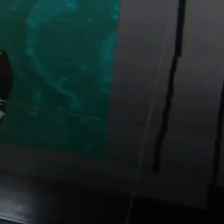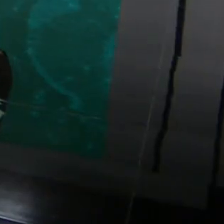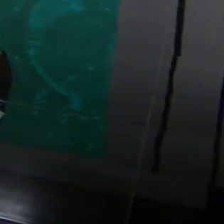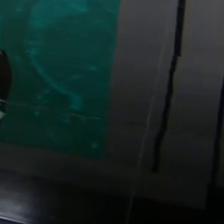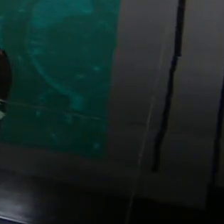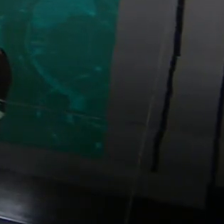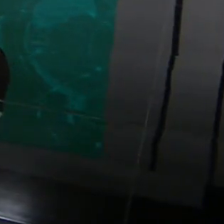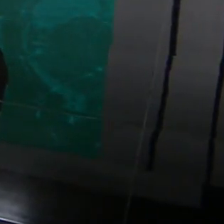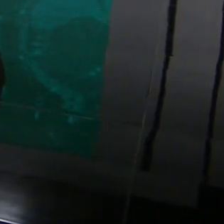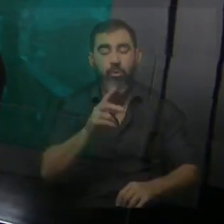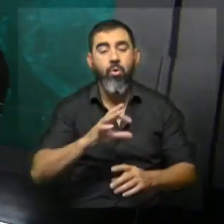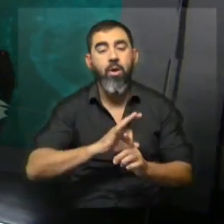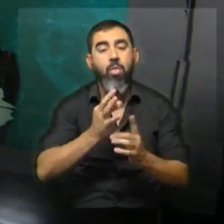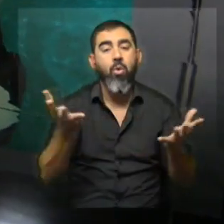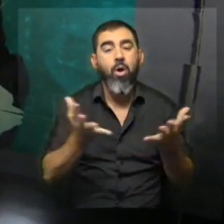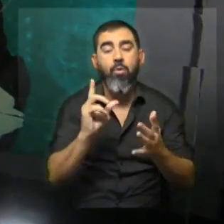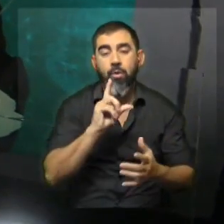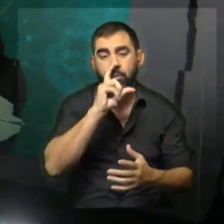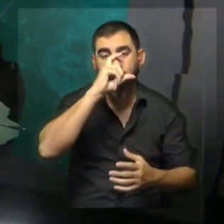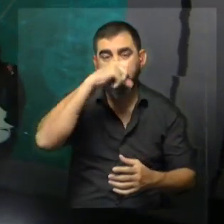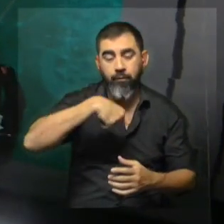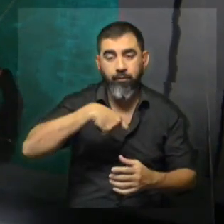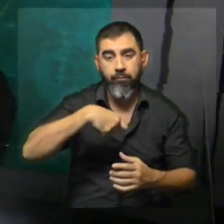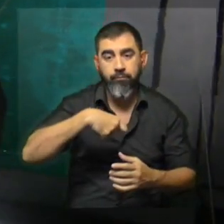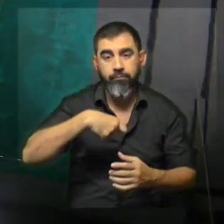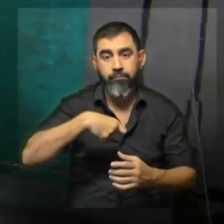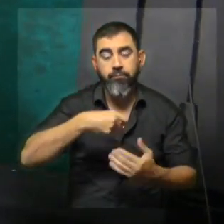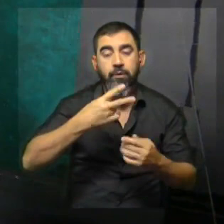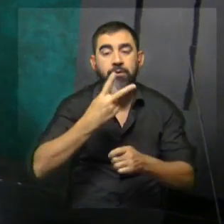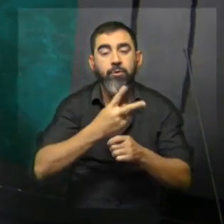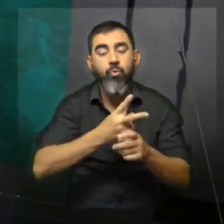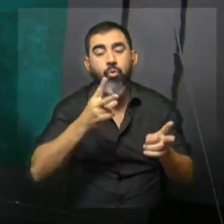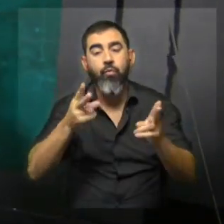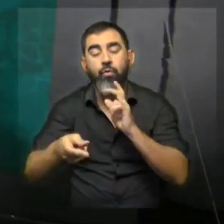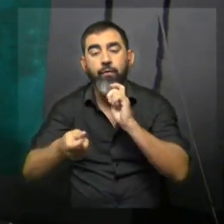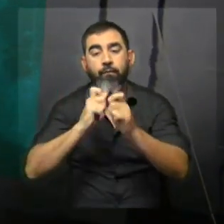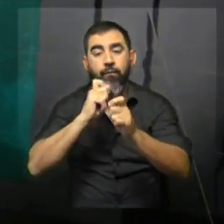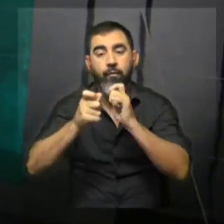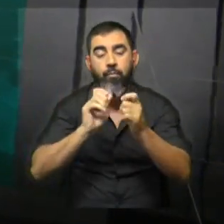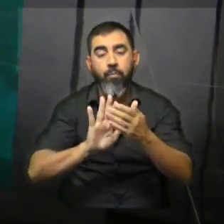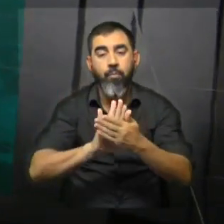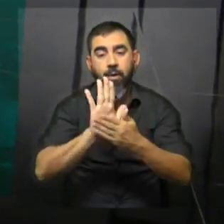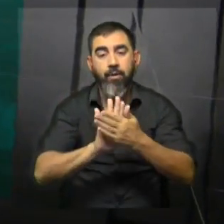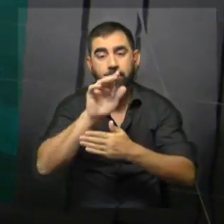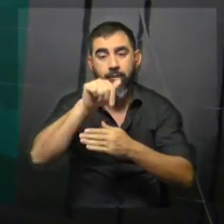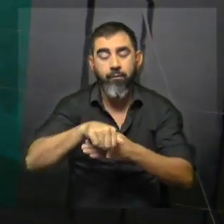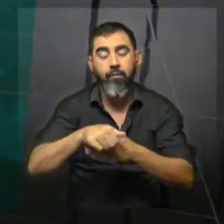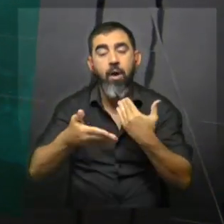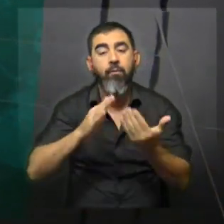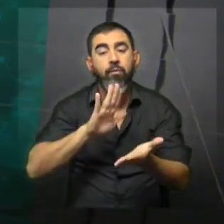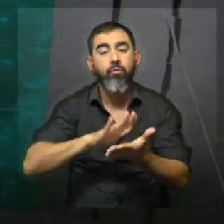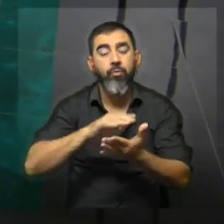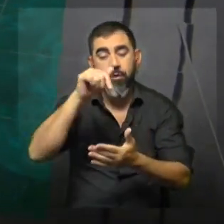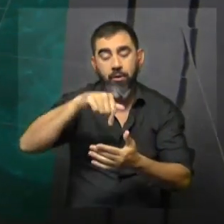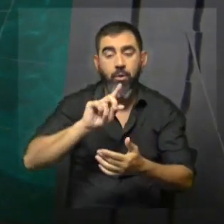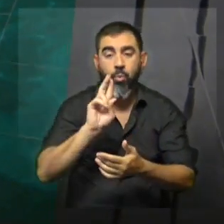22 grados y la temperatura a esta hora en Montevideo estamos abriendo el segundo bloque de la primera edición de mbd noticias y vamos a hablar ahora de temas